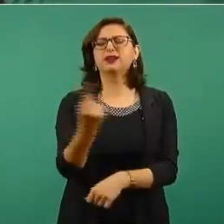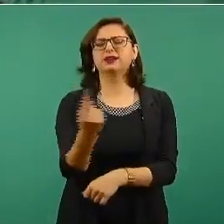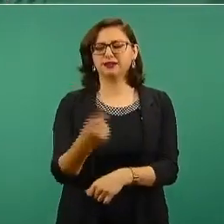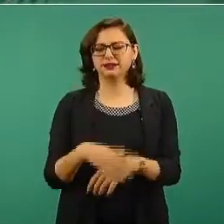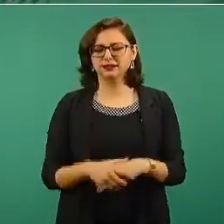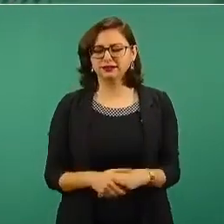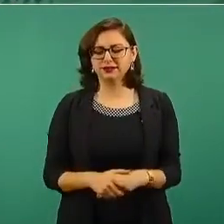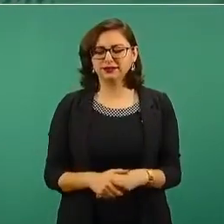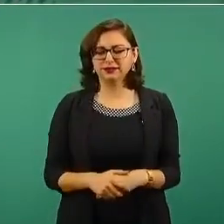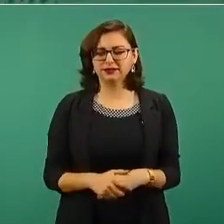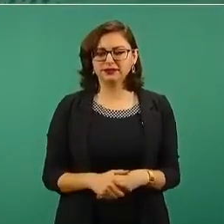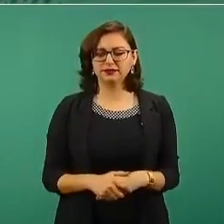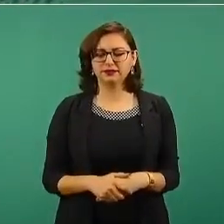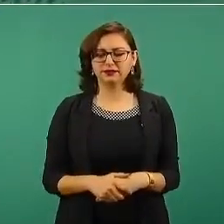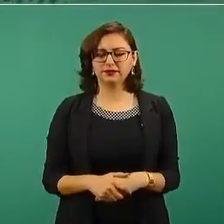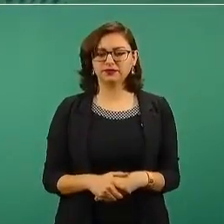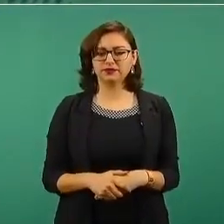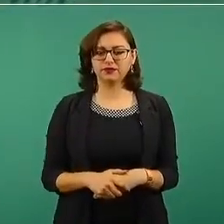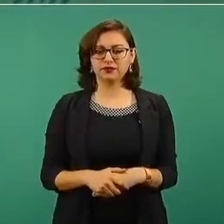tardaban